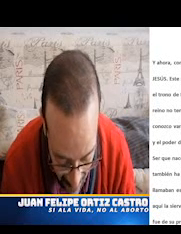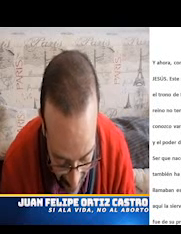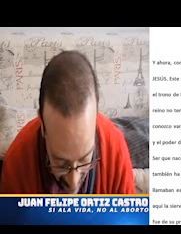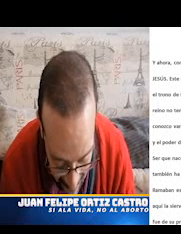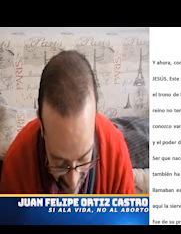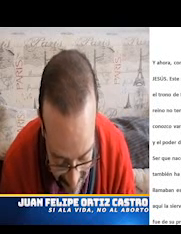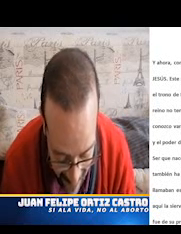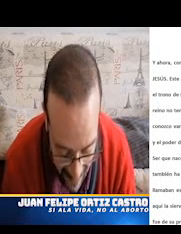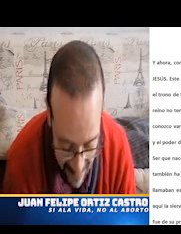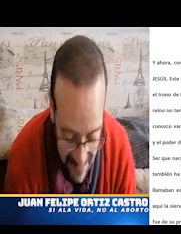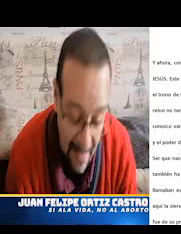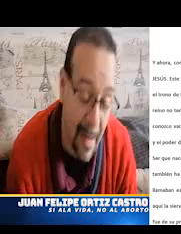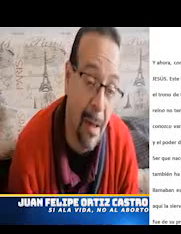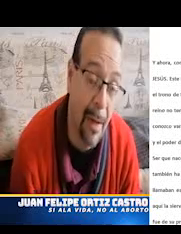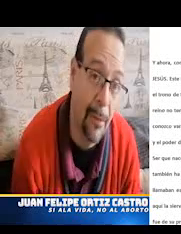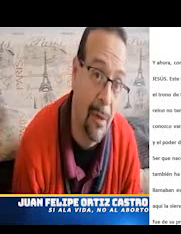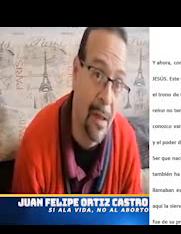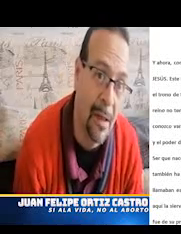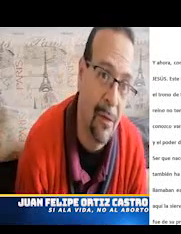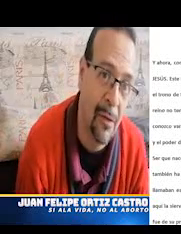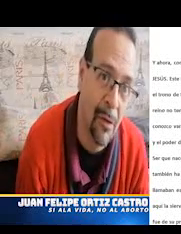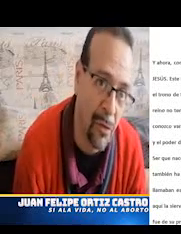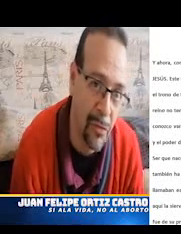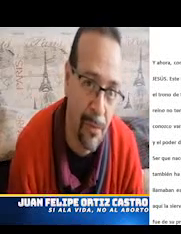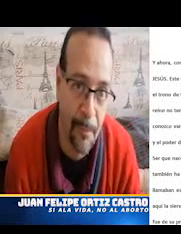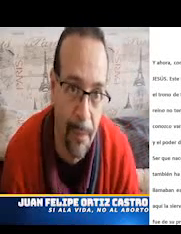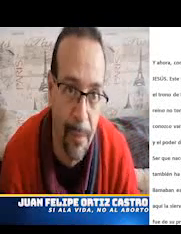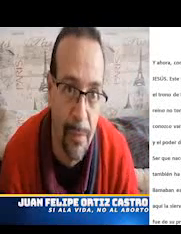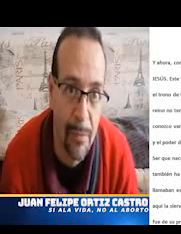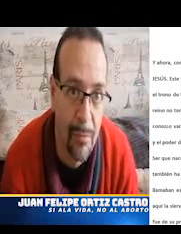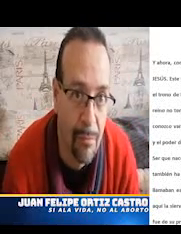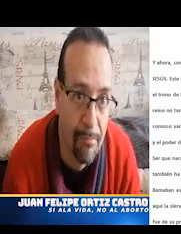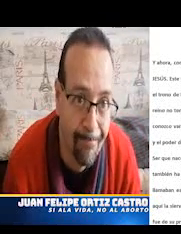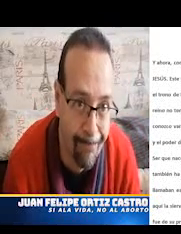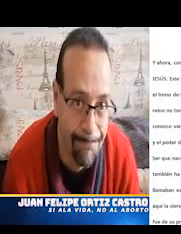ser que nacerá será llamado Hijo de Dios.